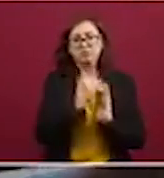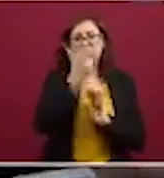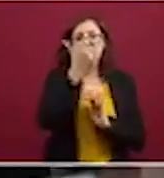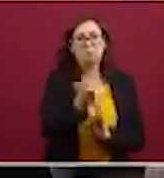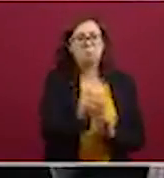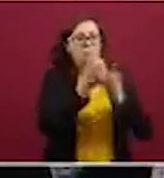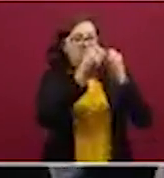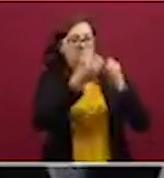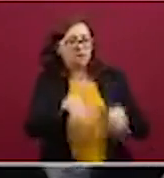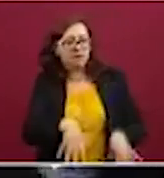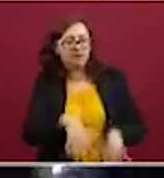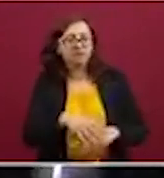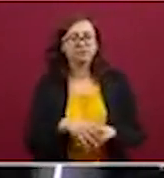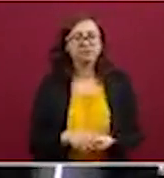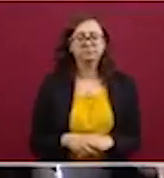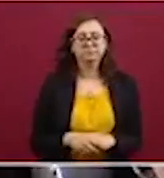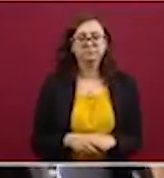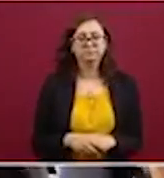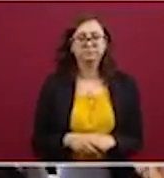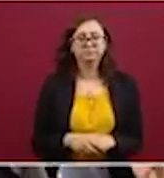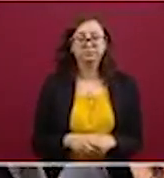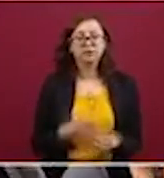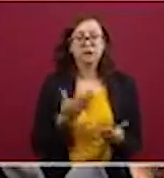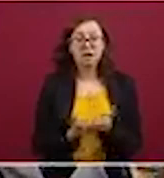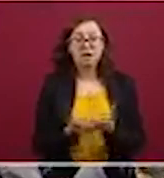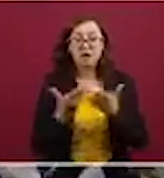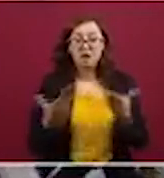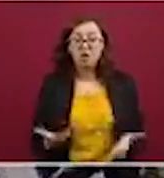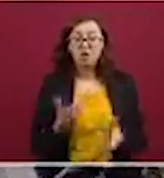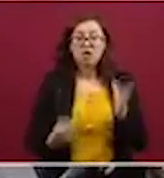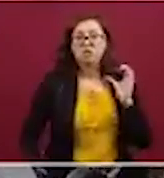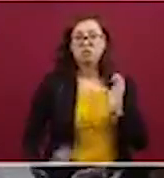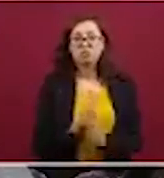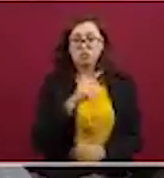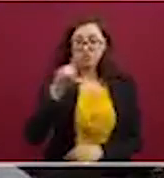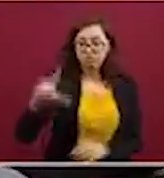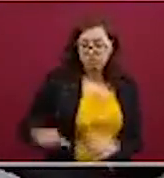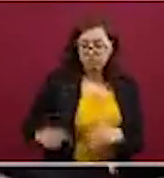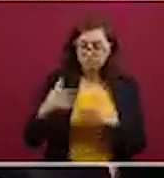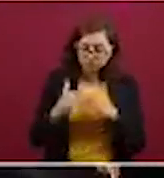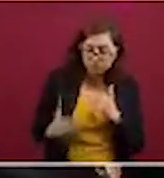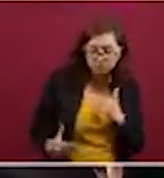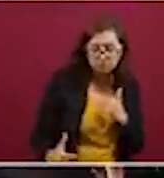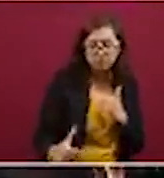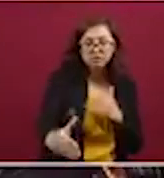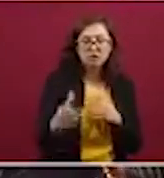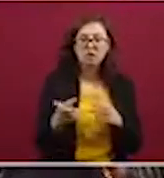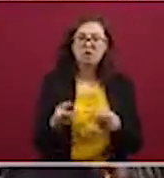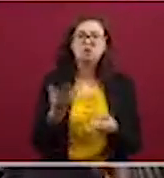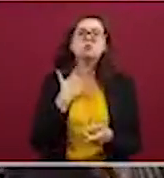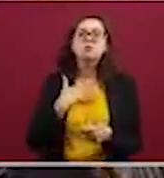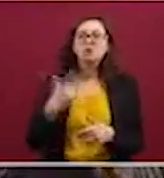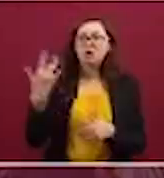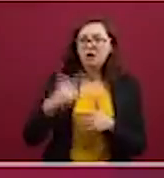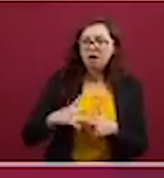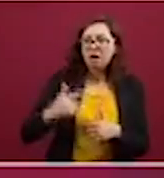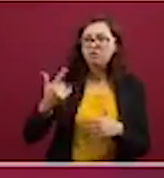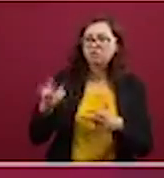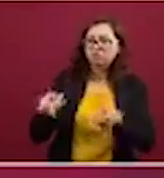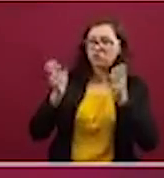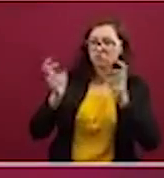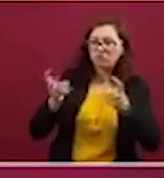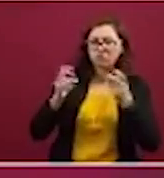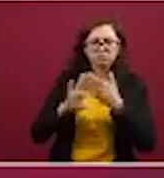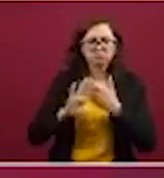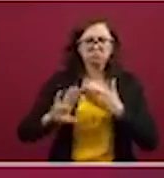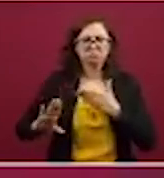si continuamos sin permitir del robo de combustible como se está haciendo nos vamos